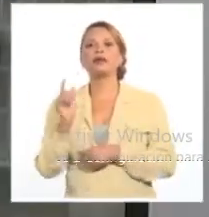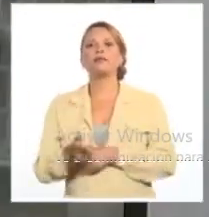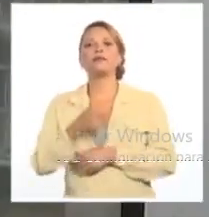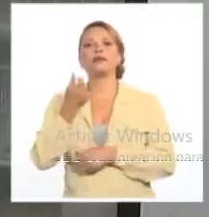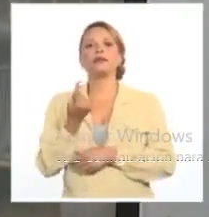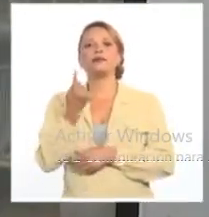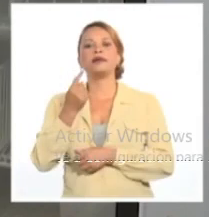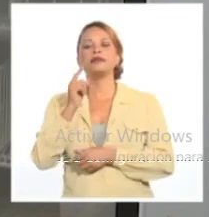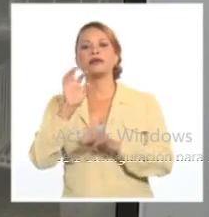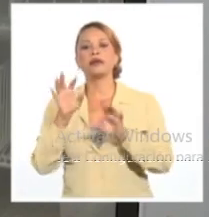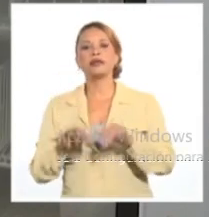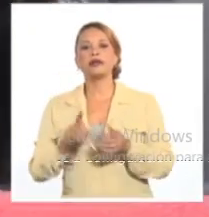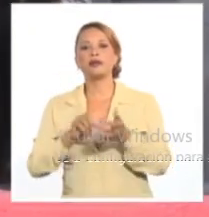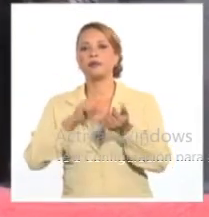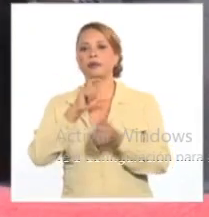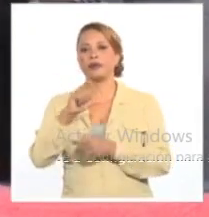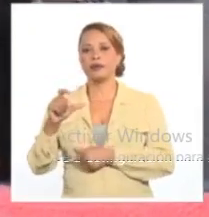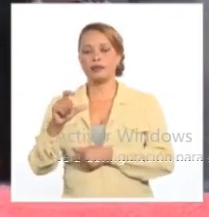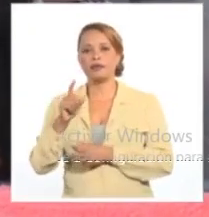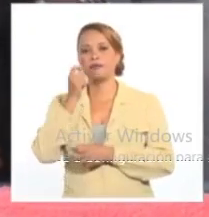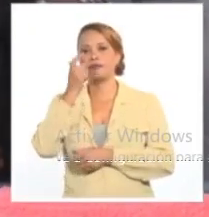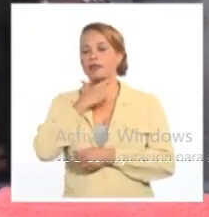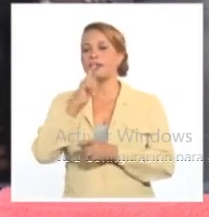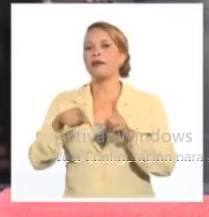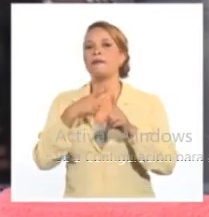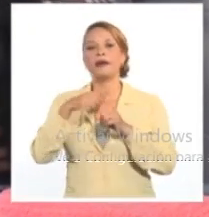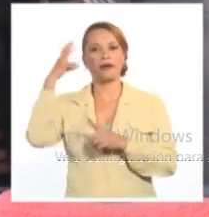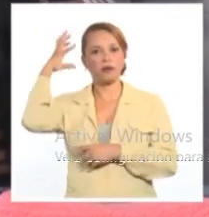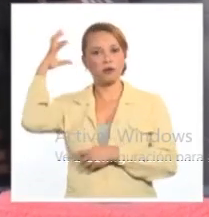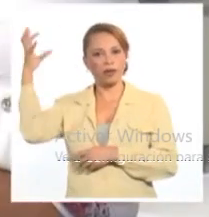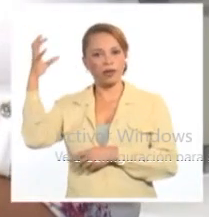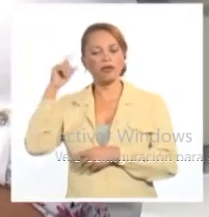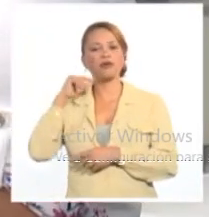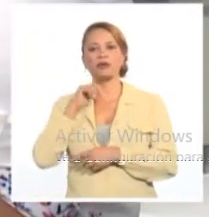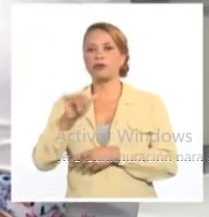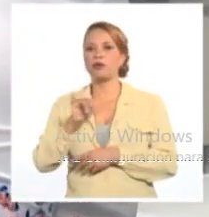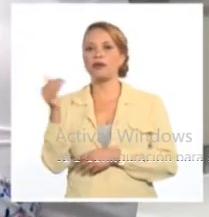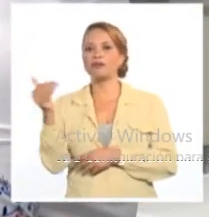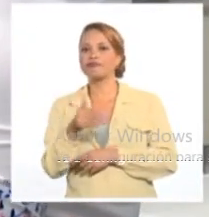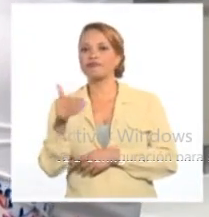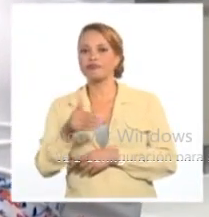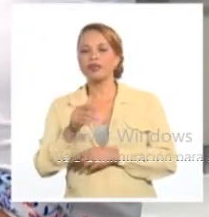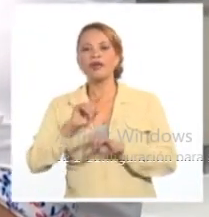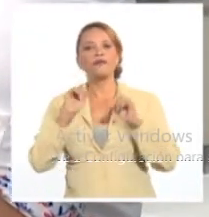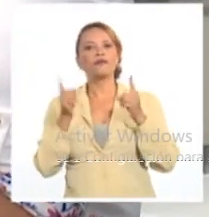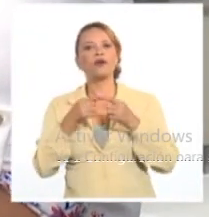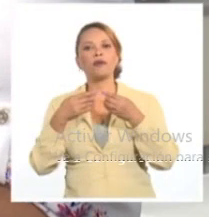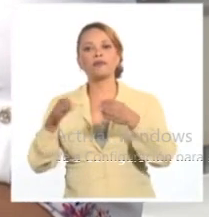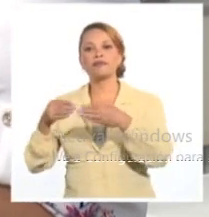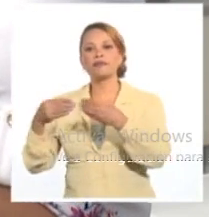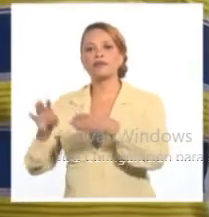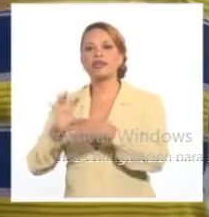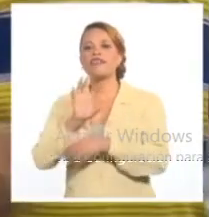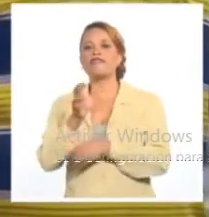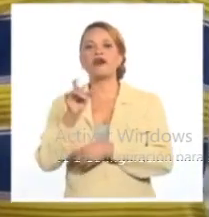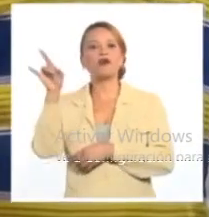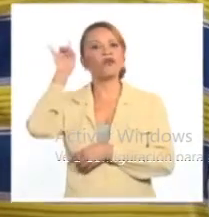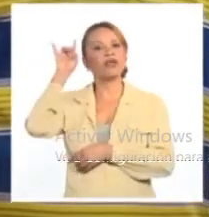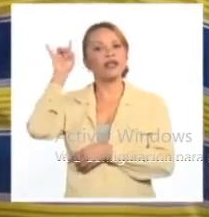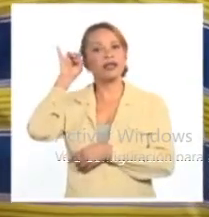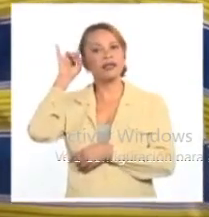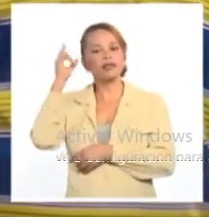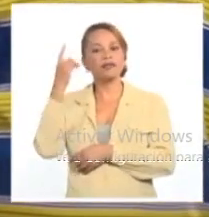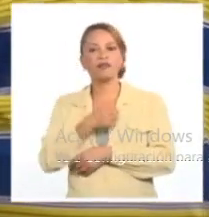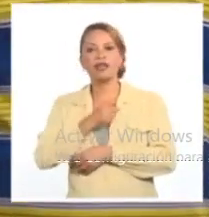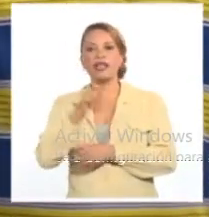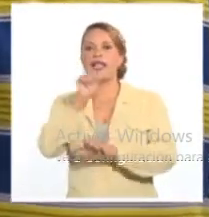Ciego de Ávila, Iván Izquierdo Alonso, y el gobernador Tomás Alexis Martín Venegas, quedaron reinauguradas el Banco de Leche Artificial, el